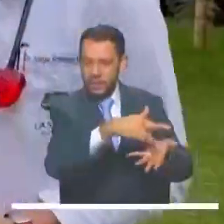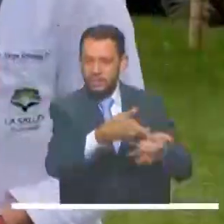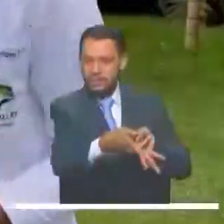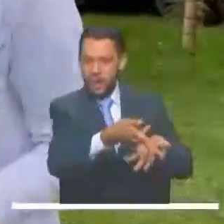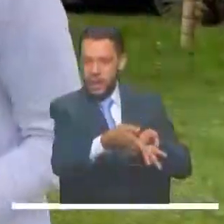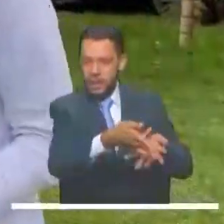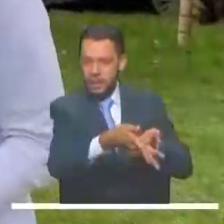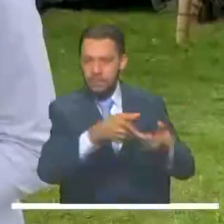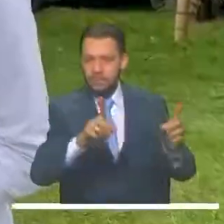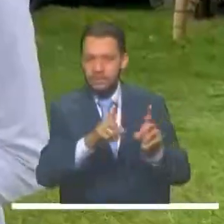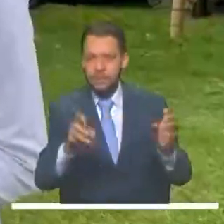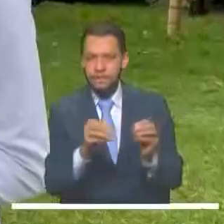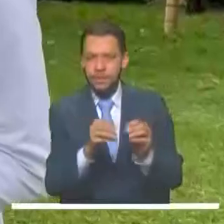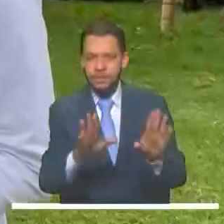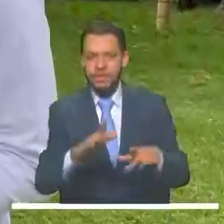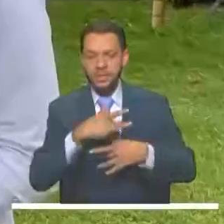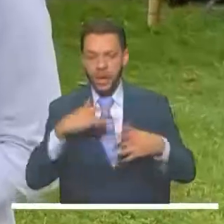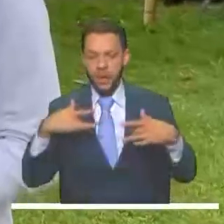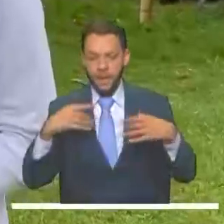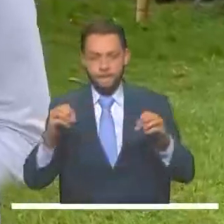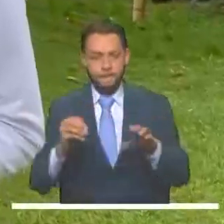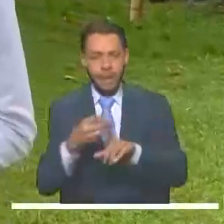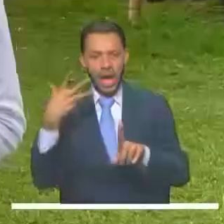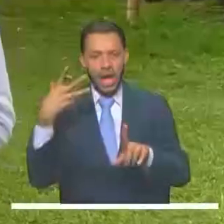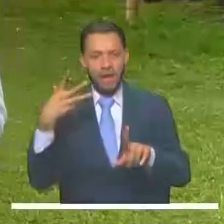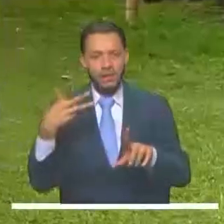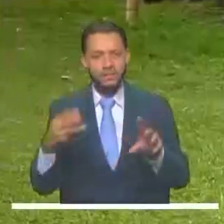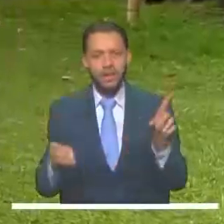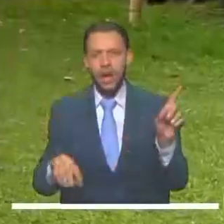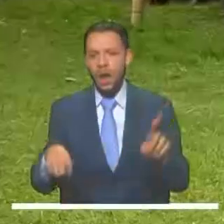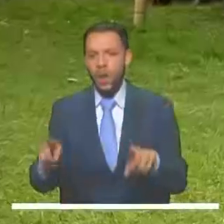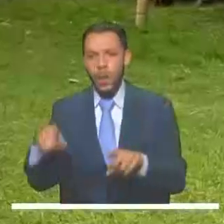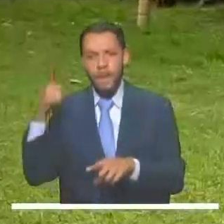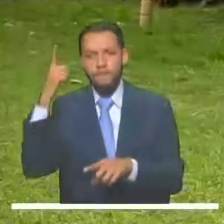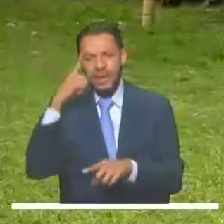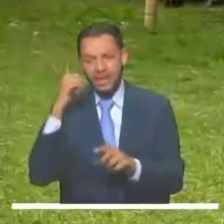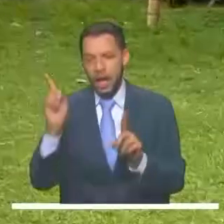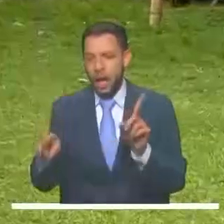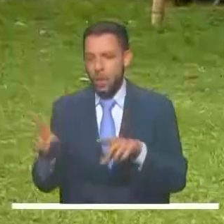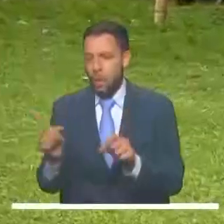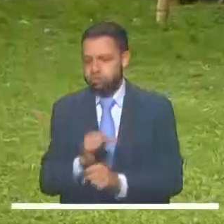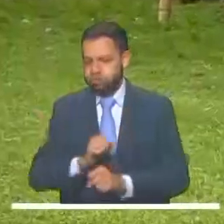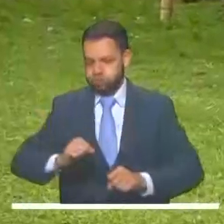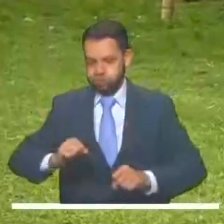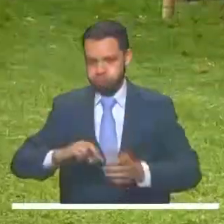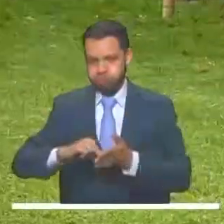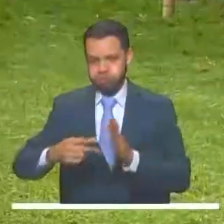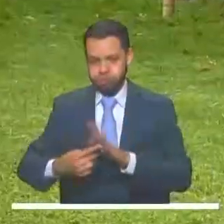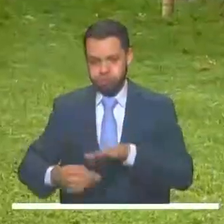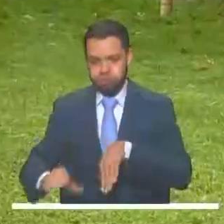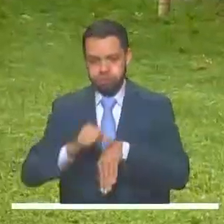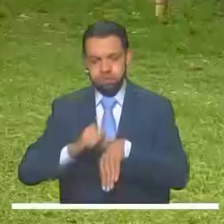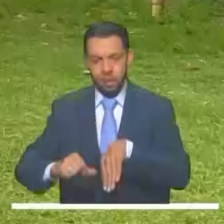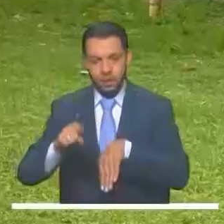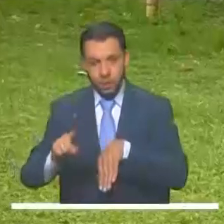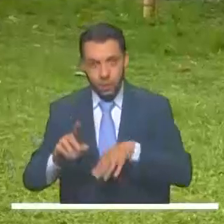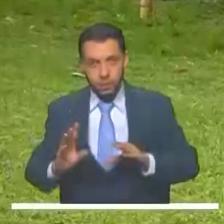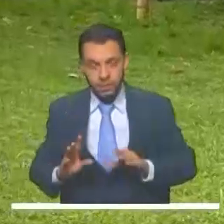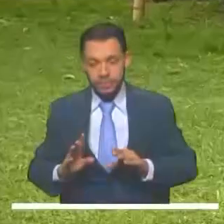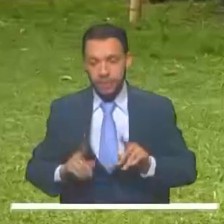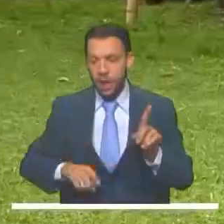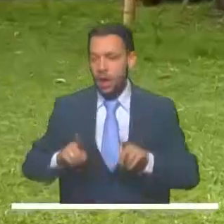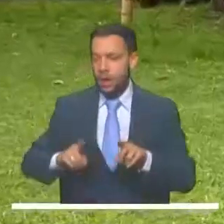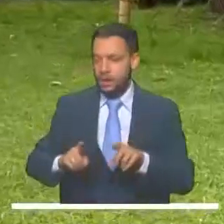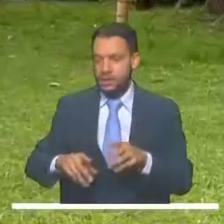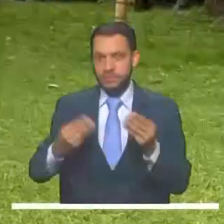comida saludable muchos creen que la obesidad se trata en un quirófano en este libro de cómo hacer de la